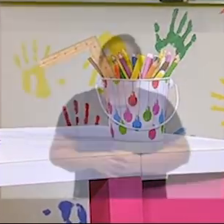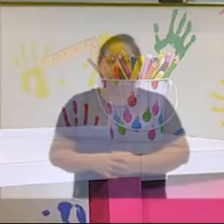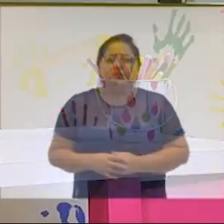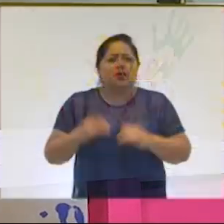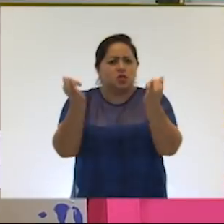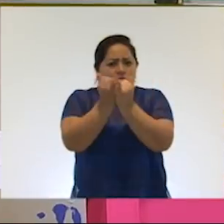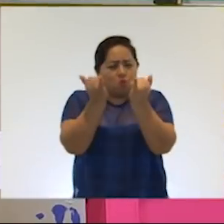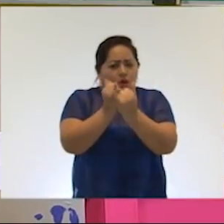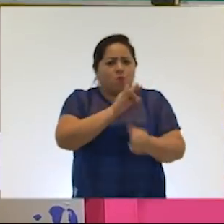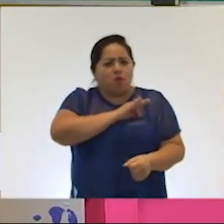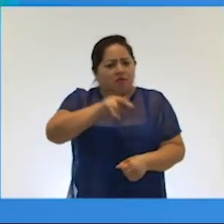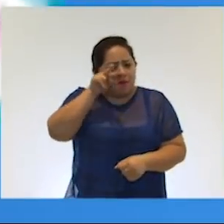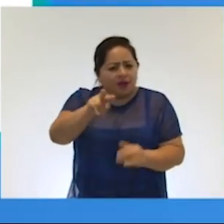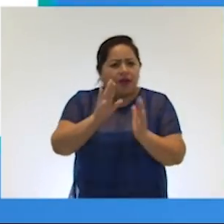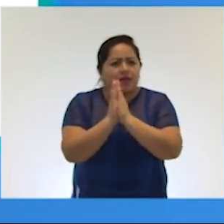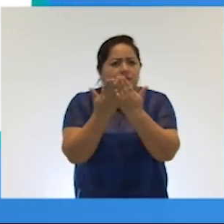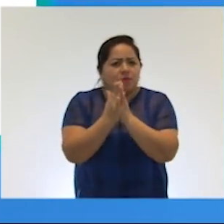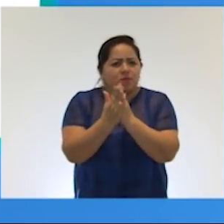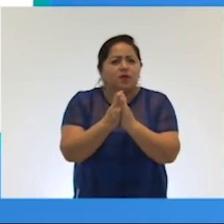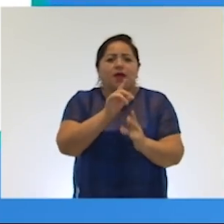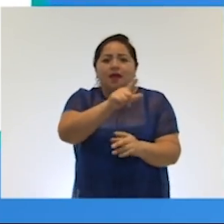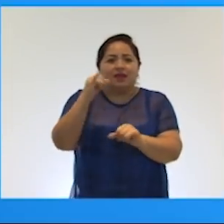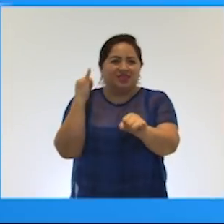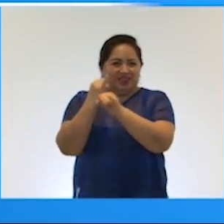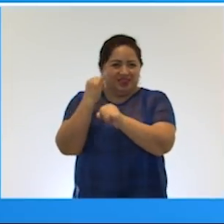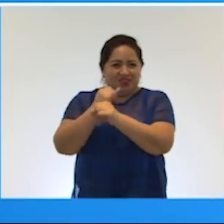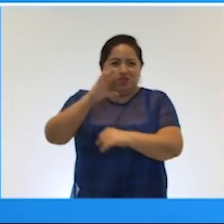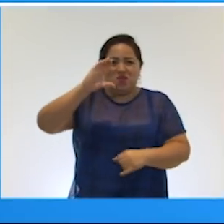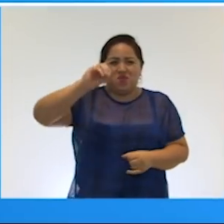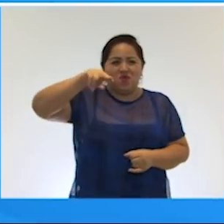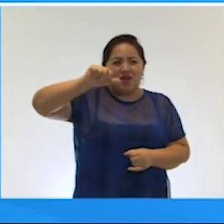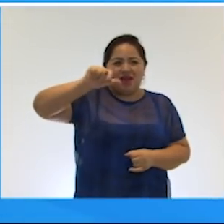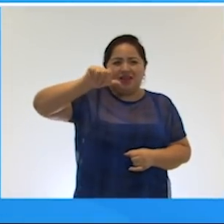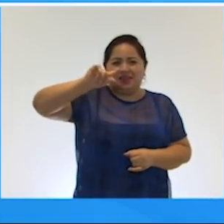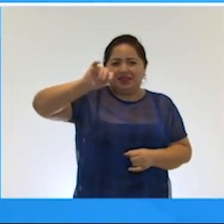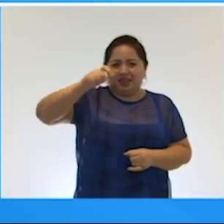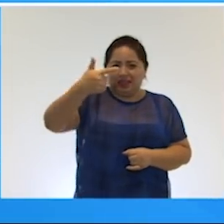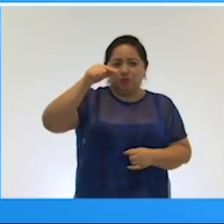También puedes encontrar los libros de texto en la página